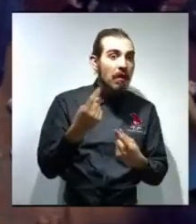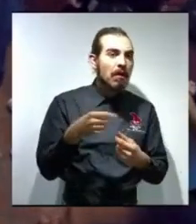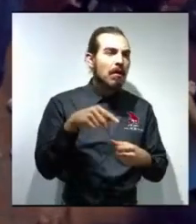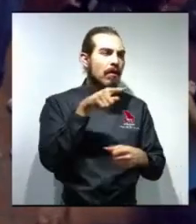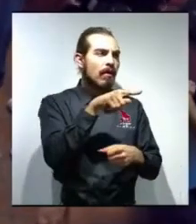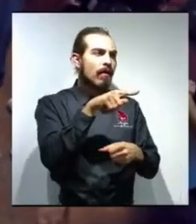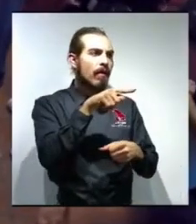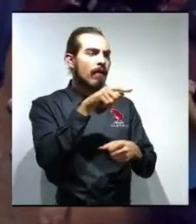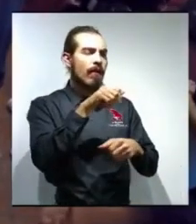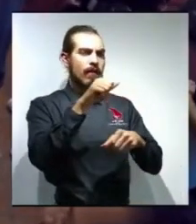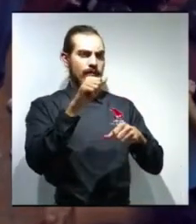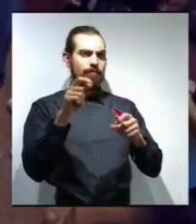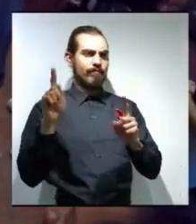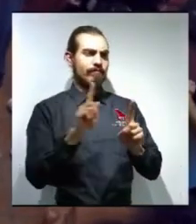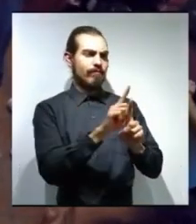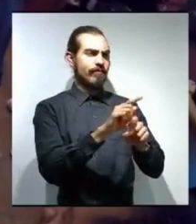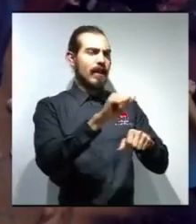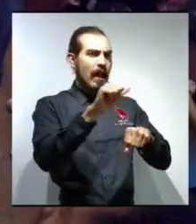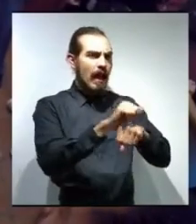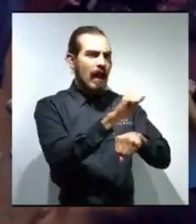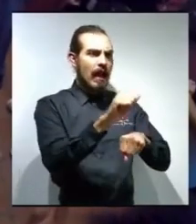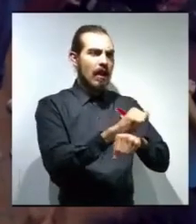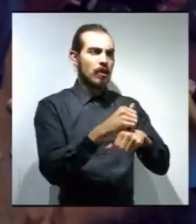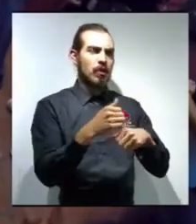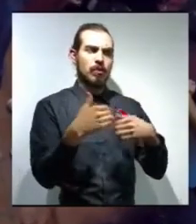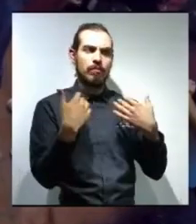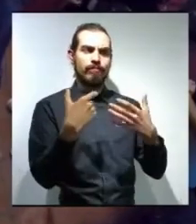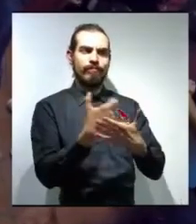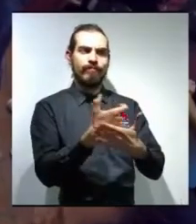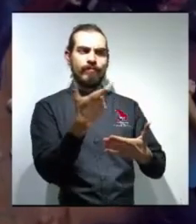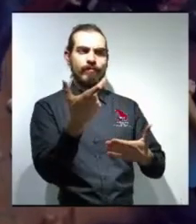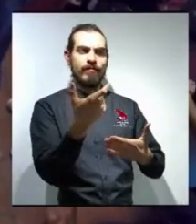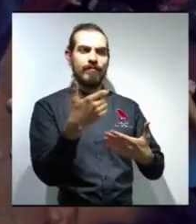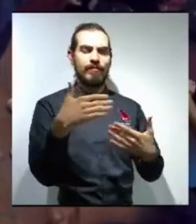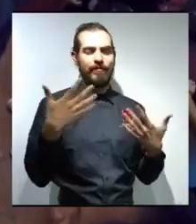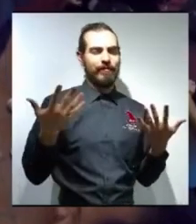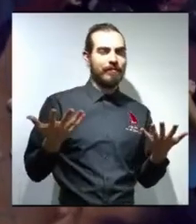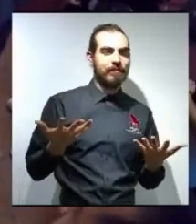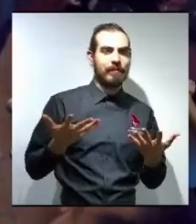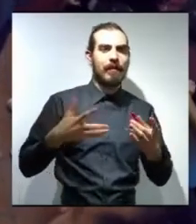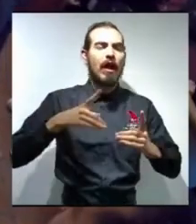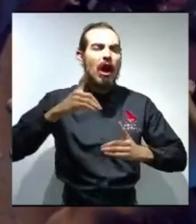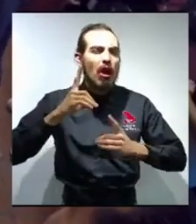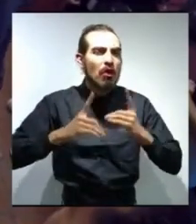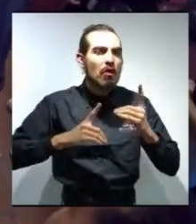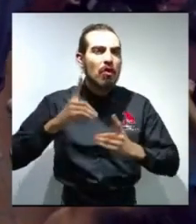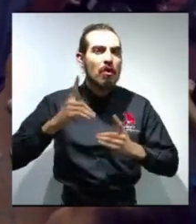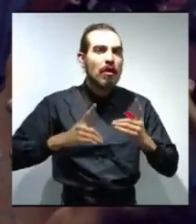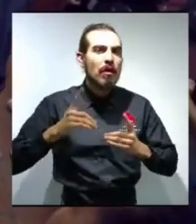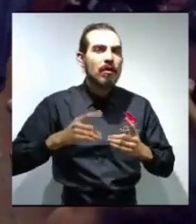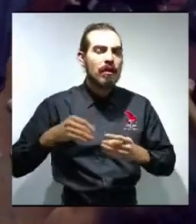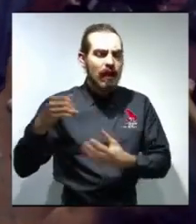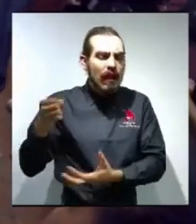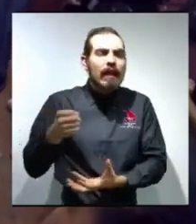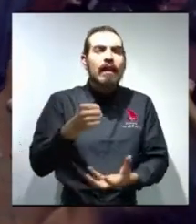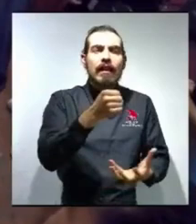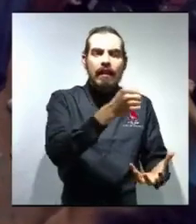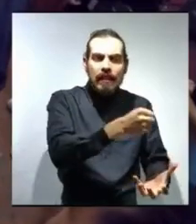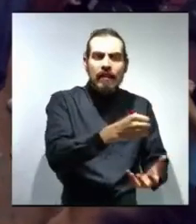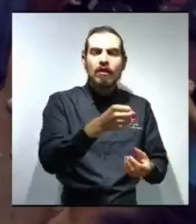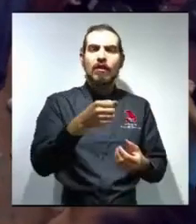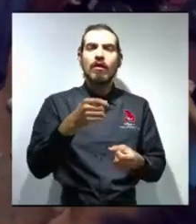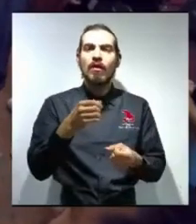costosos, que ahí como que hace dudar si realmente es bueno que se lleven ellos esos juguetes o los niños que